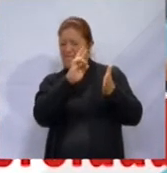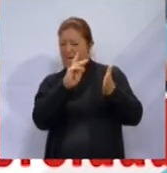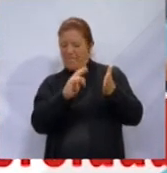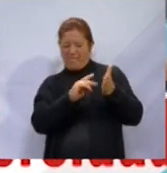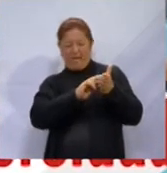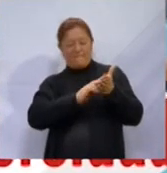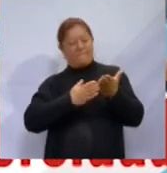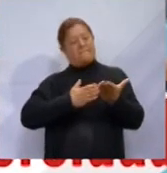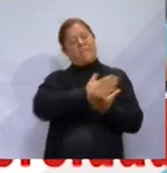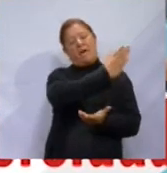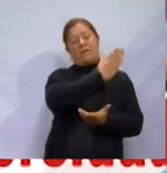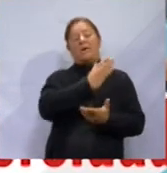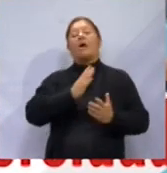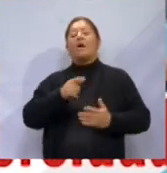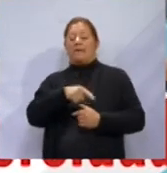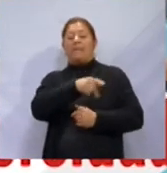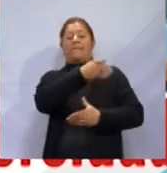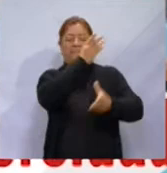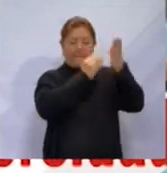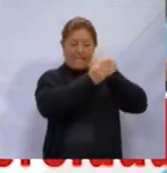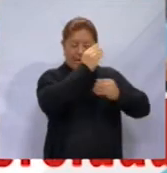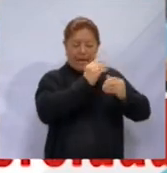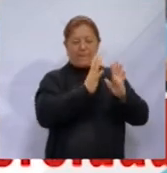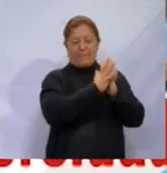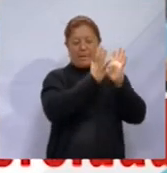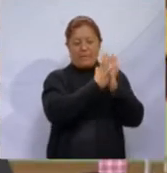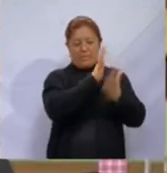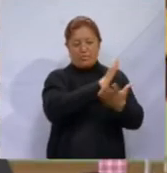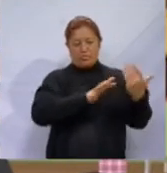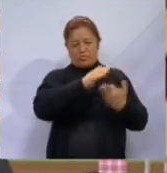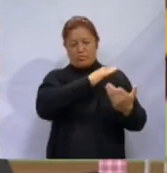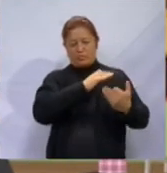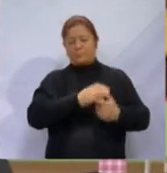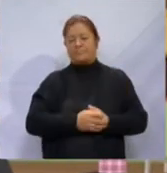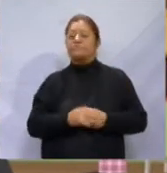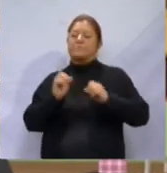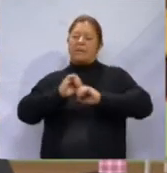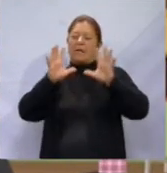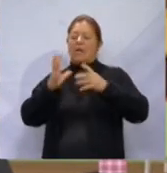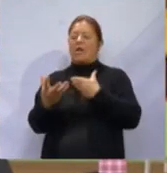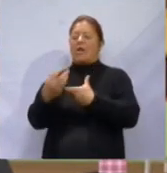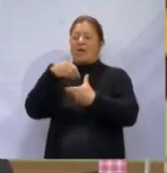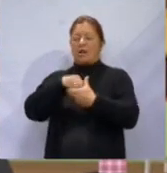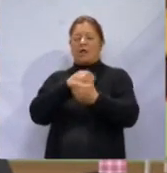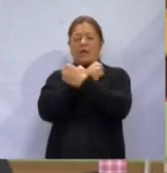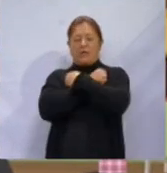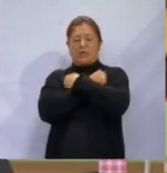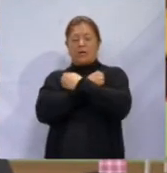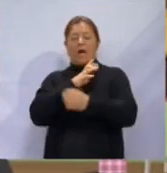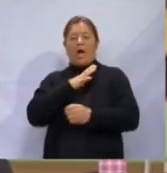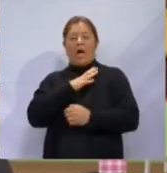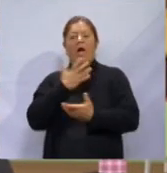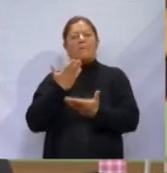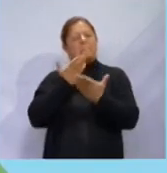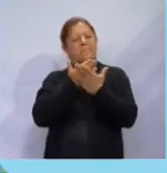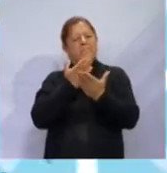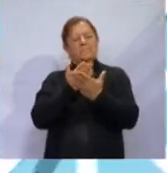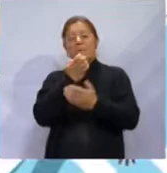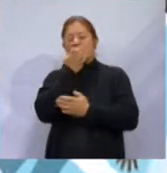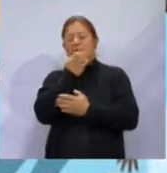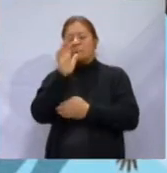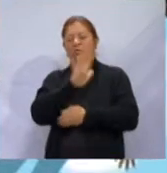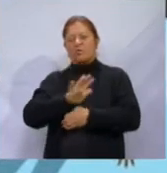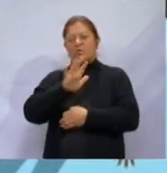aprendizaje y la participación social. Claro, la educación inclusiva aboga por una escuela común, es